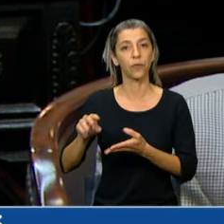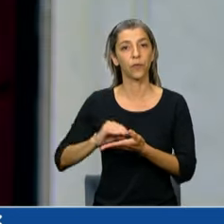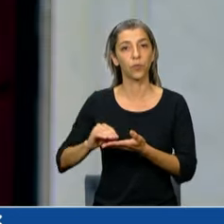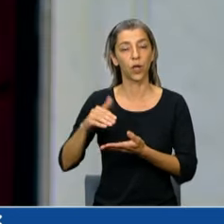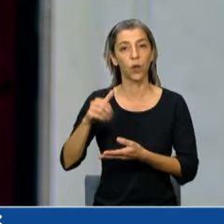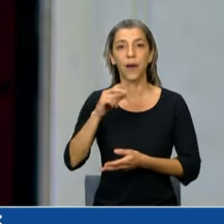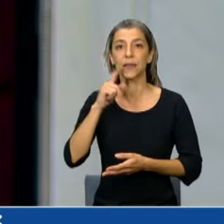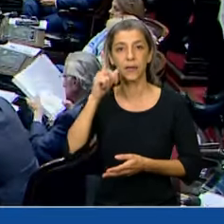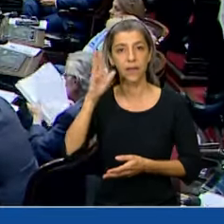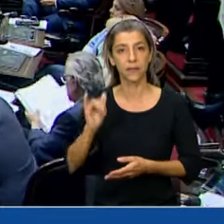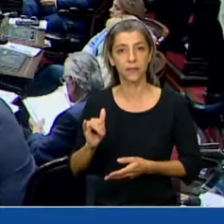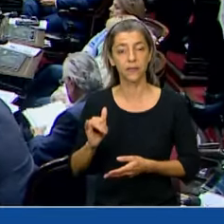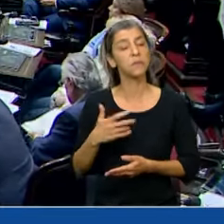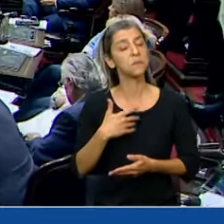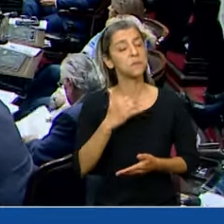diputado